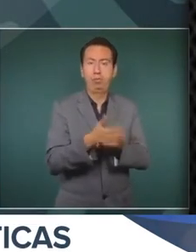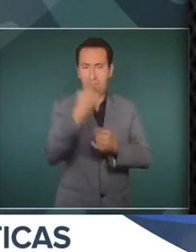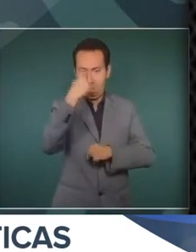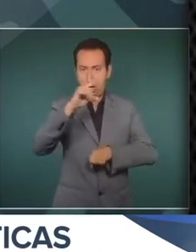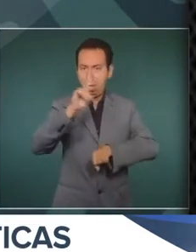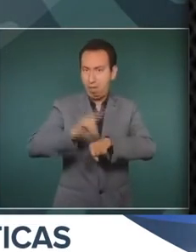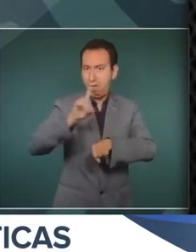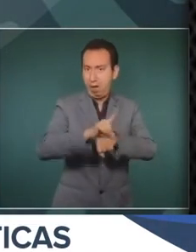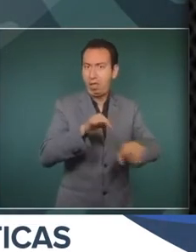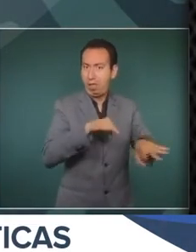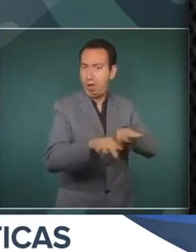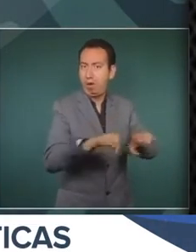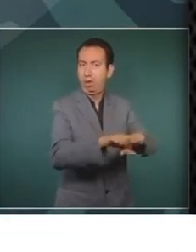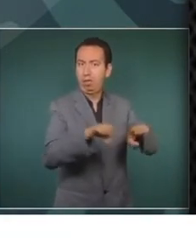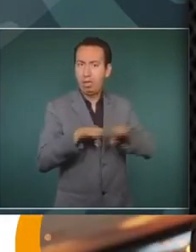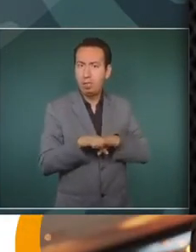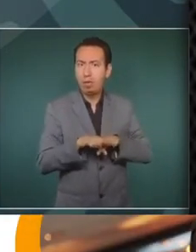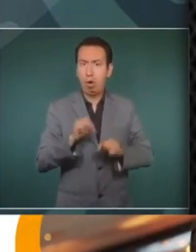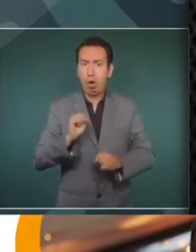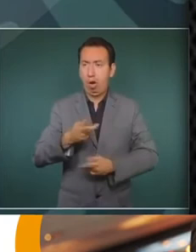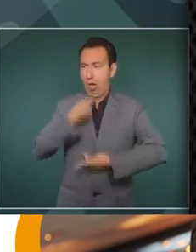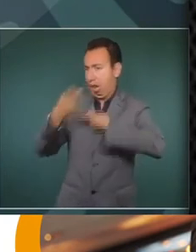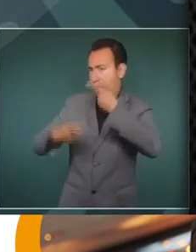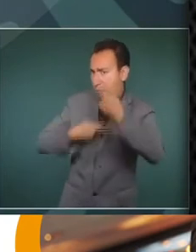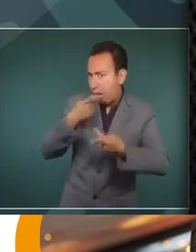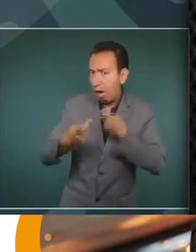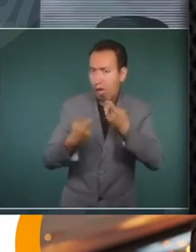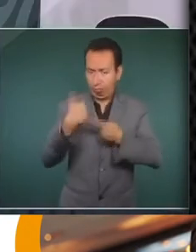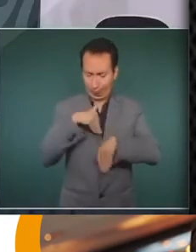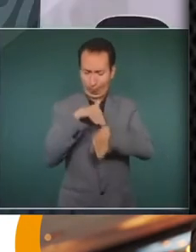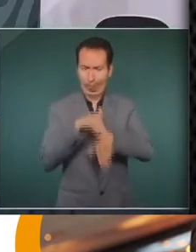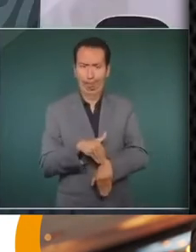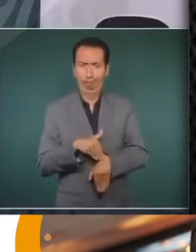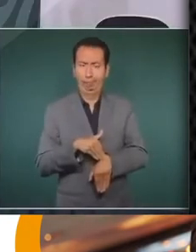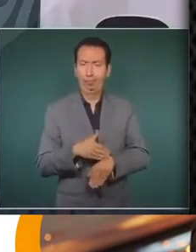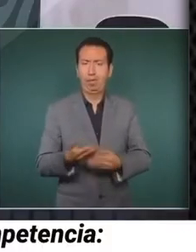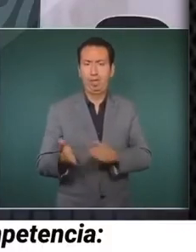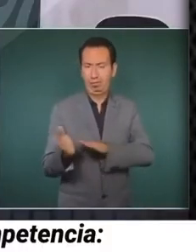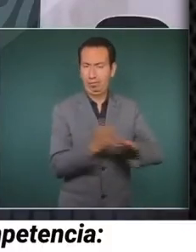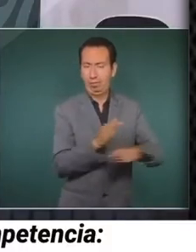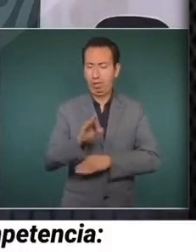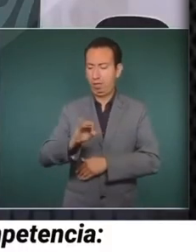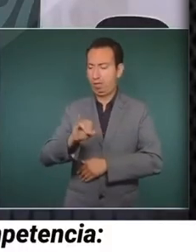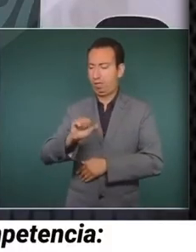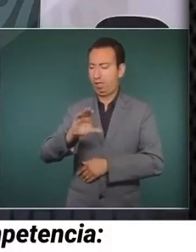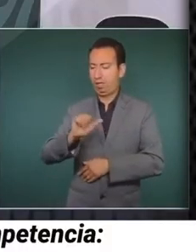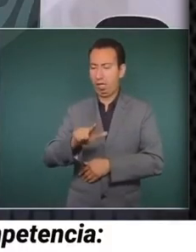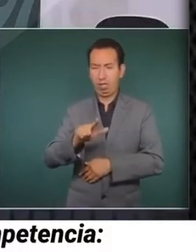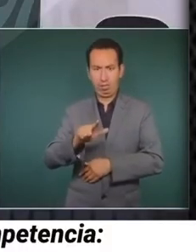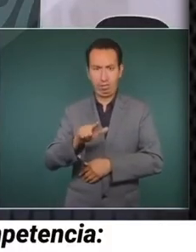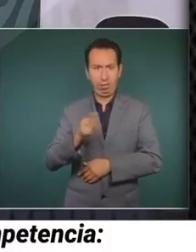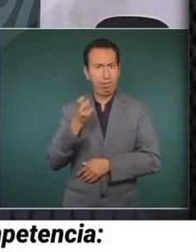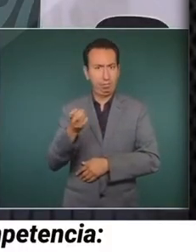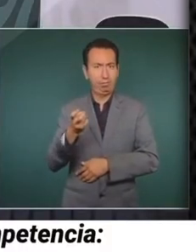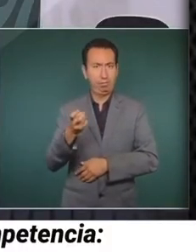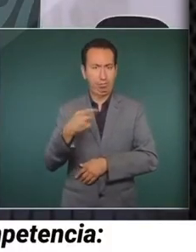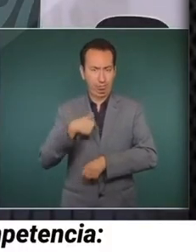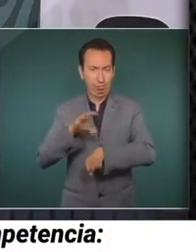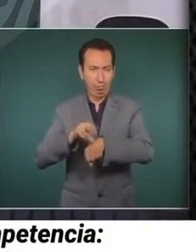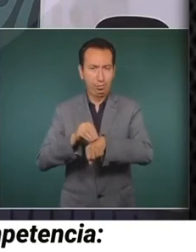en cuanto a detenciones de integrantes del crimen organizado: 829 detenidos de integrantes del Cártel de Santa Rosa de Lima